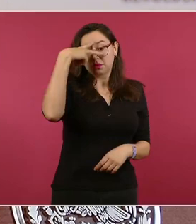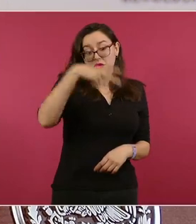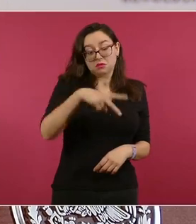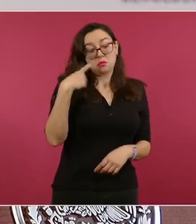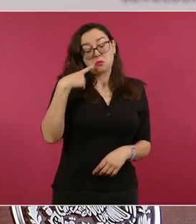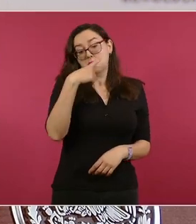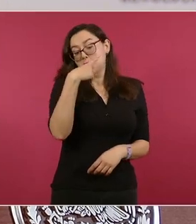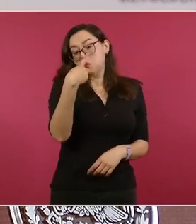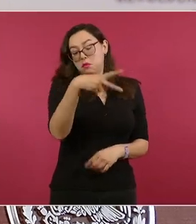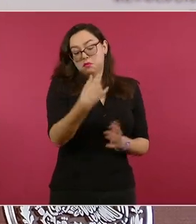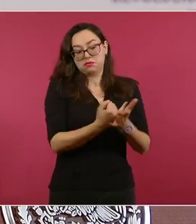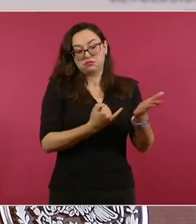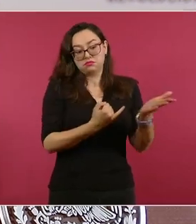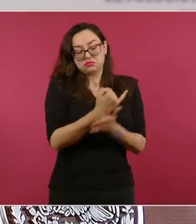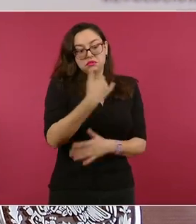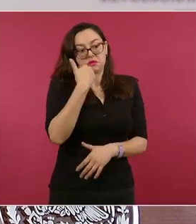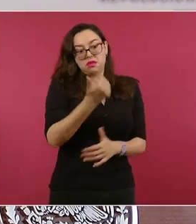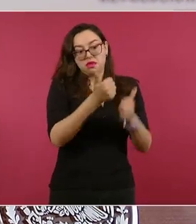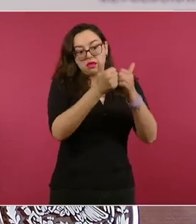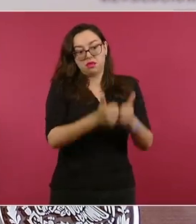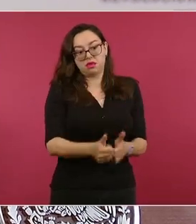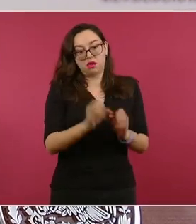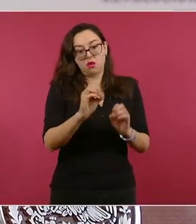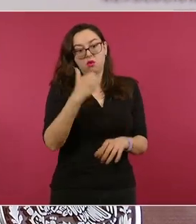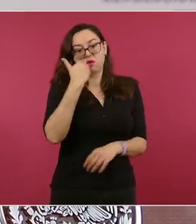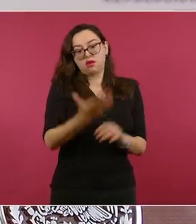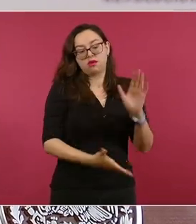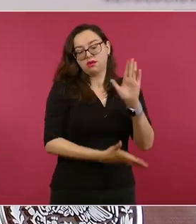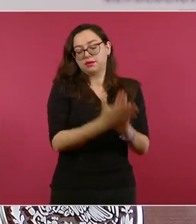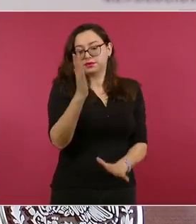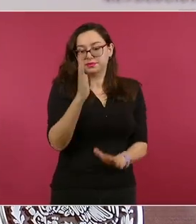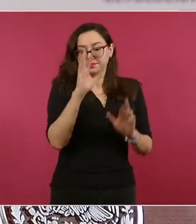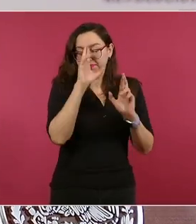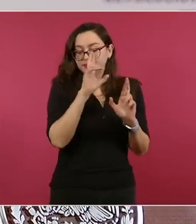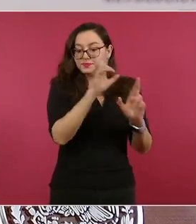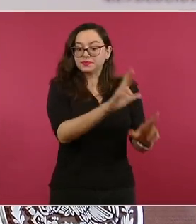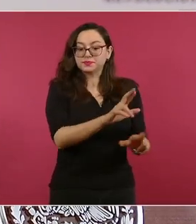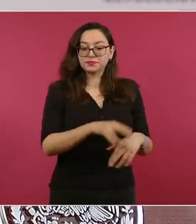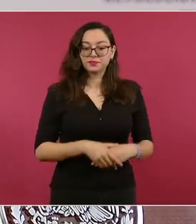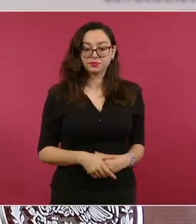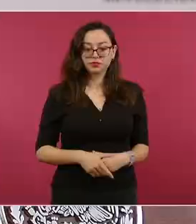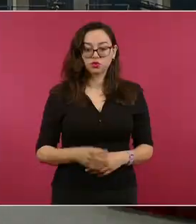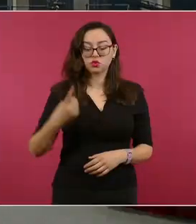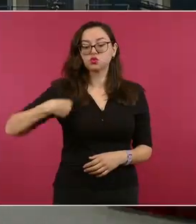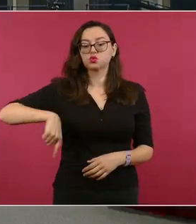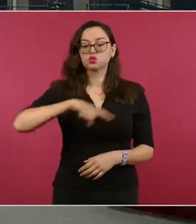que eso es lo que le da su autoridad política.